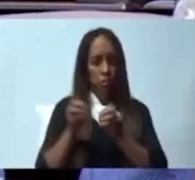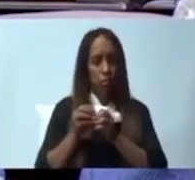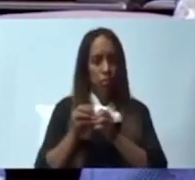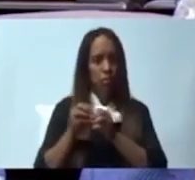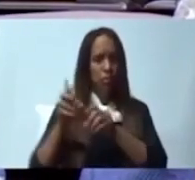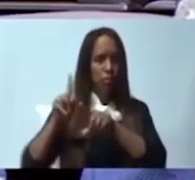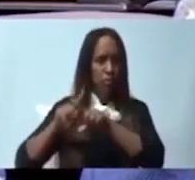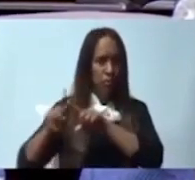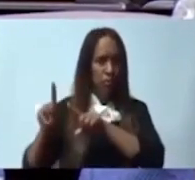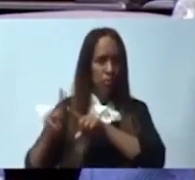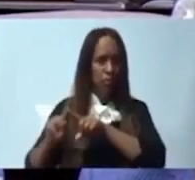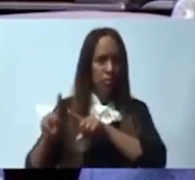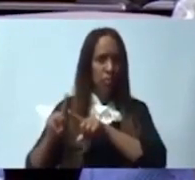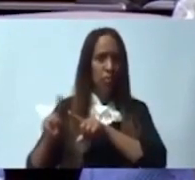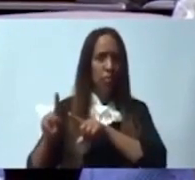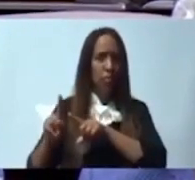banda.